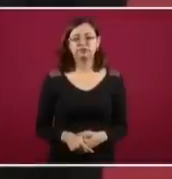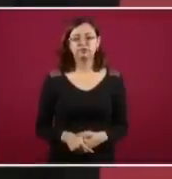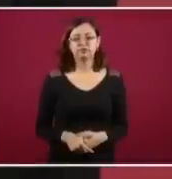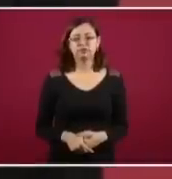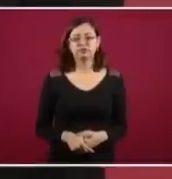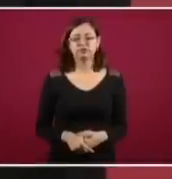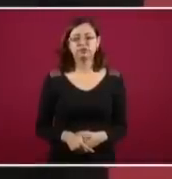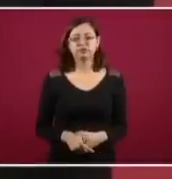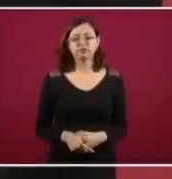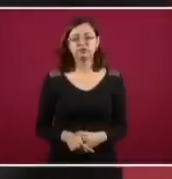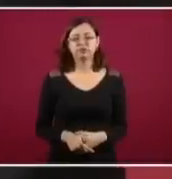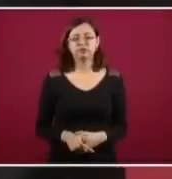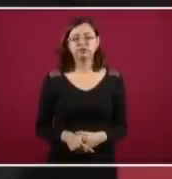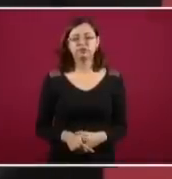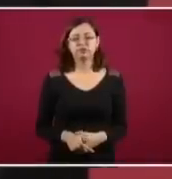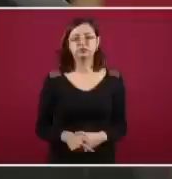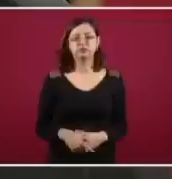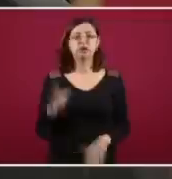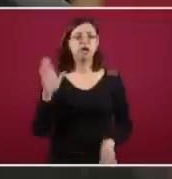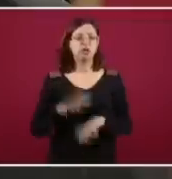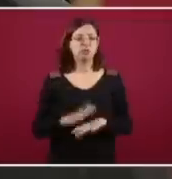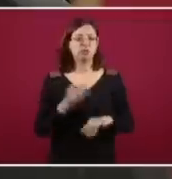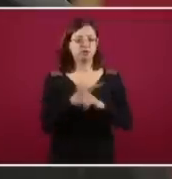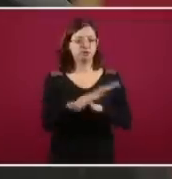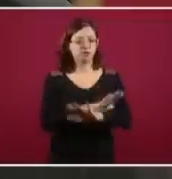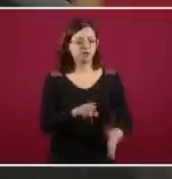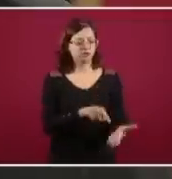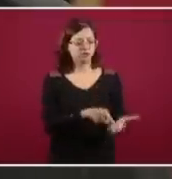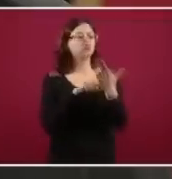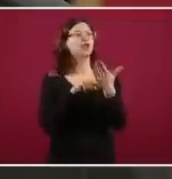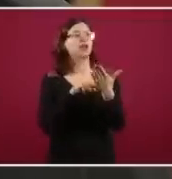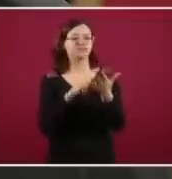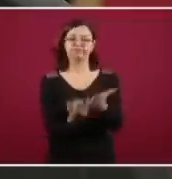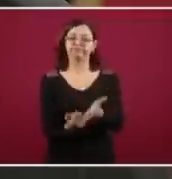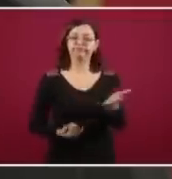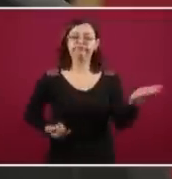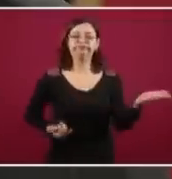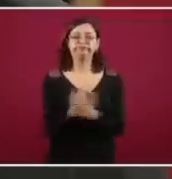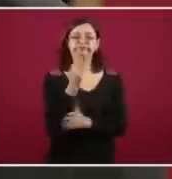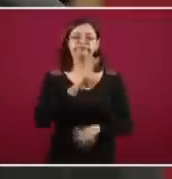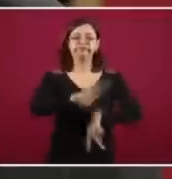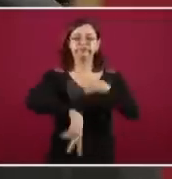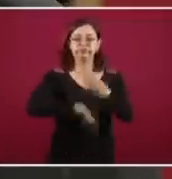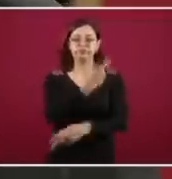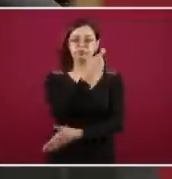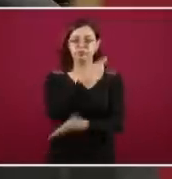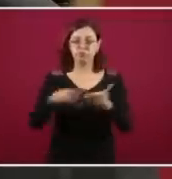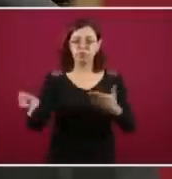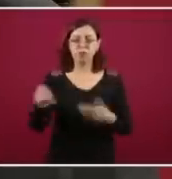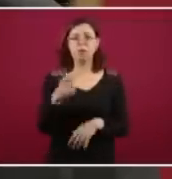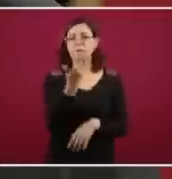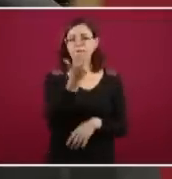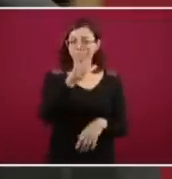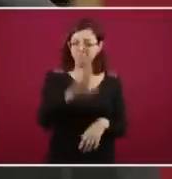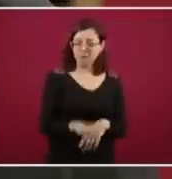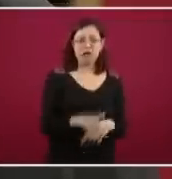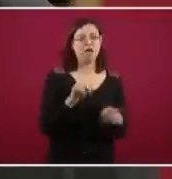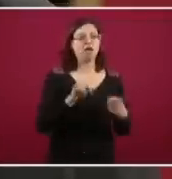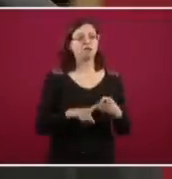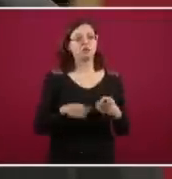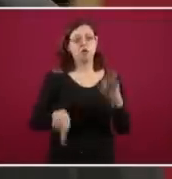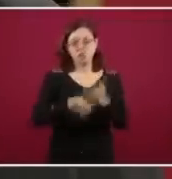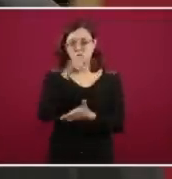Eso les permitió decidir con más información dónde adquirir sus productos, ya sea por el precio, por las promociones o por